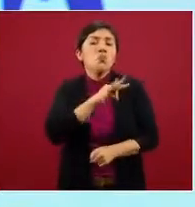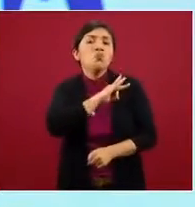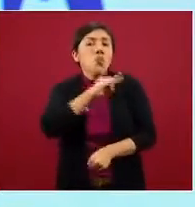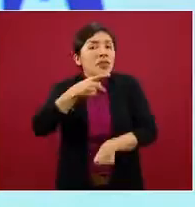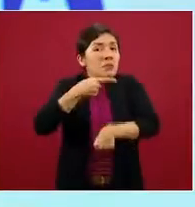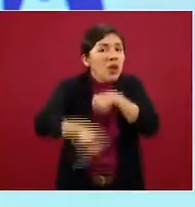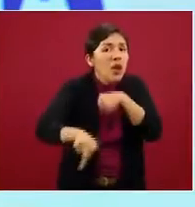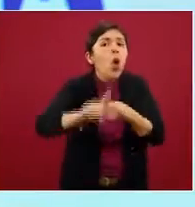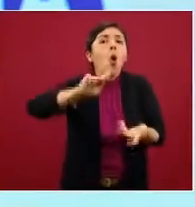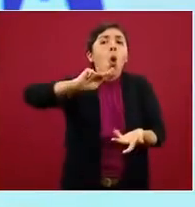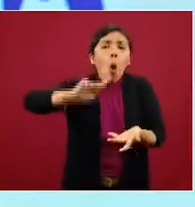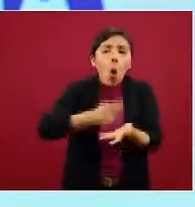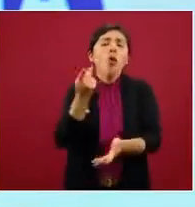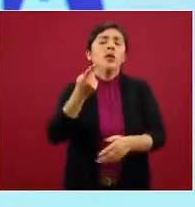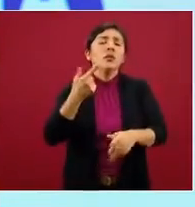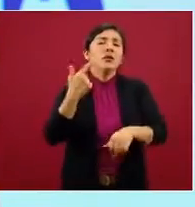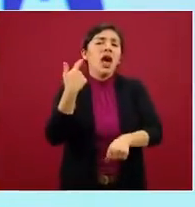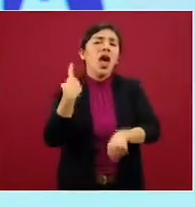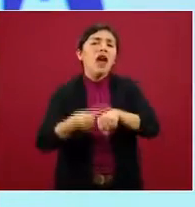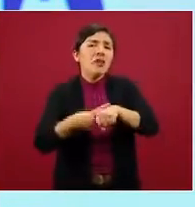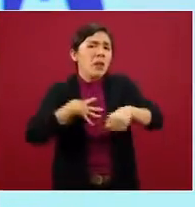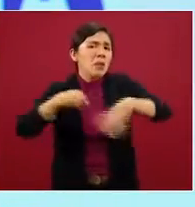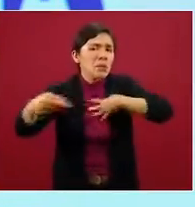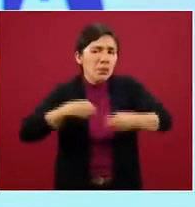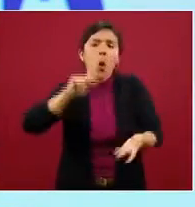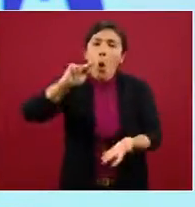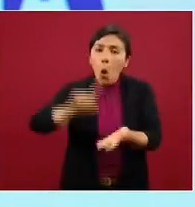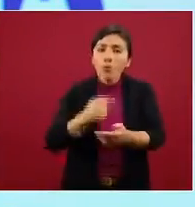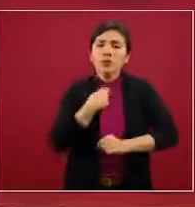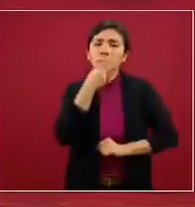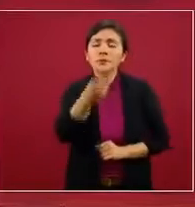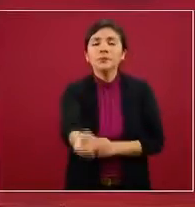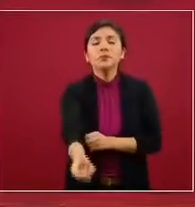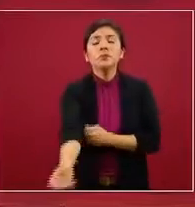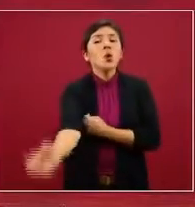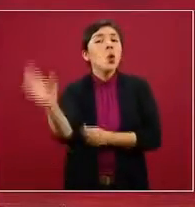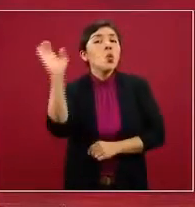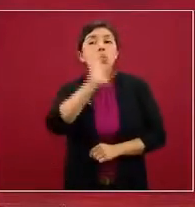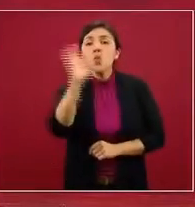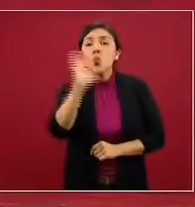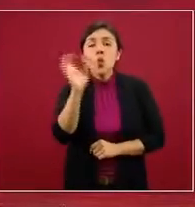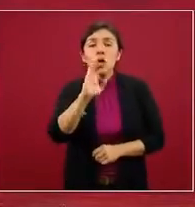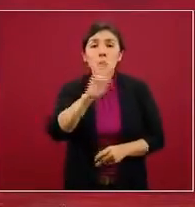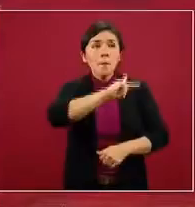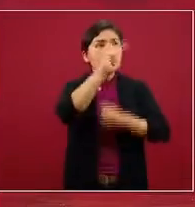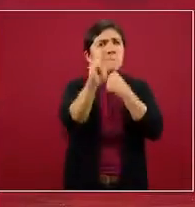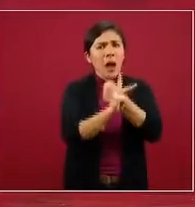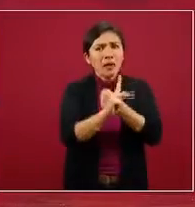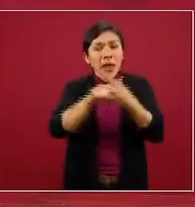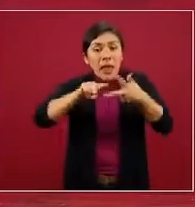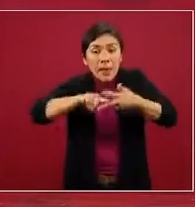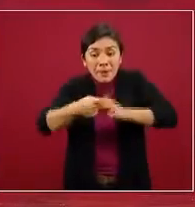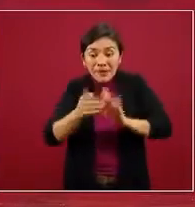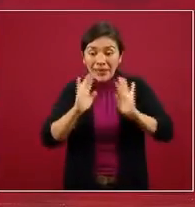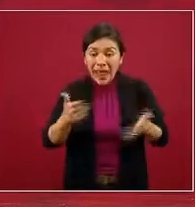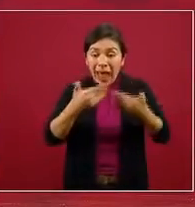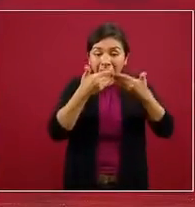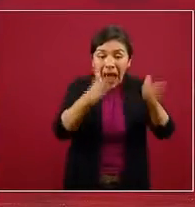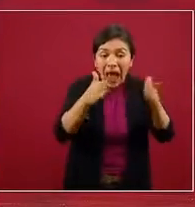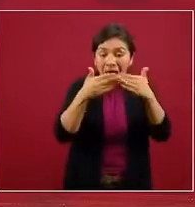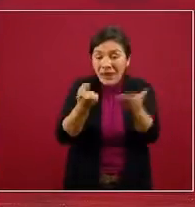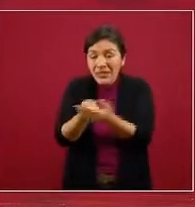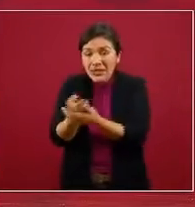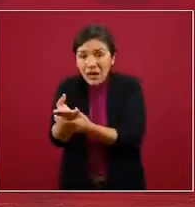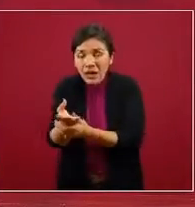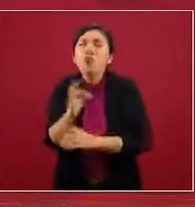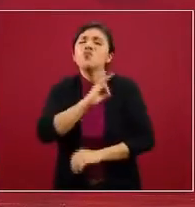epidemia. Lo hemos dicho muchas veces, lo vuelvo a decir, en el momento en que empezamos a salir, existe el